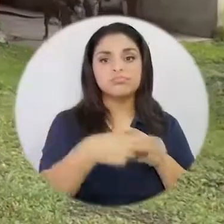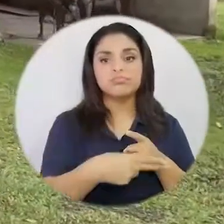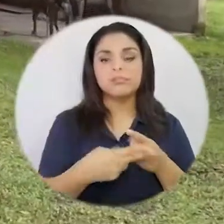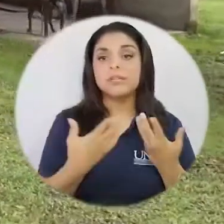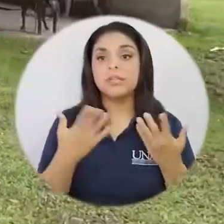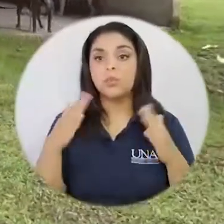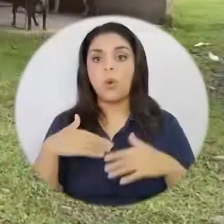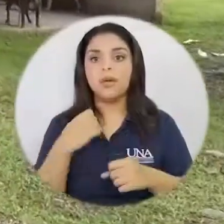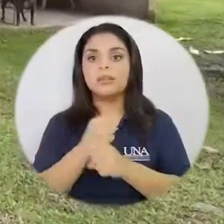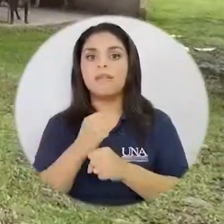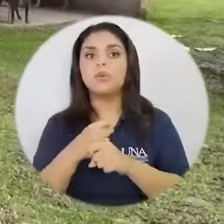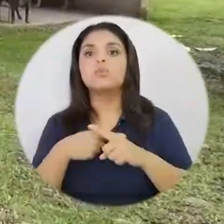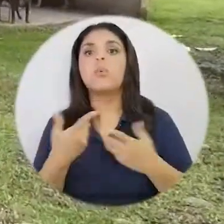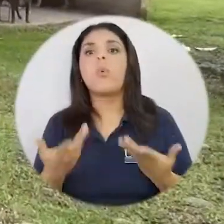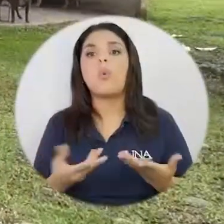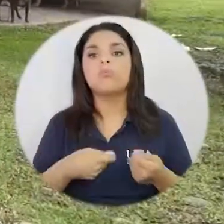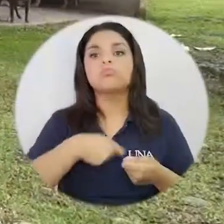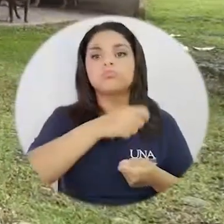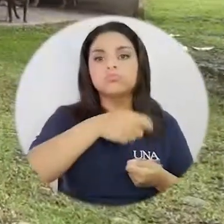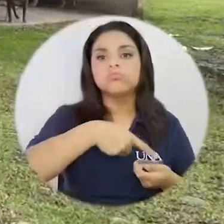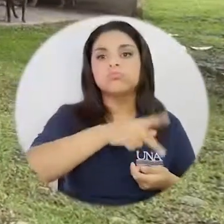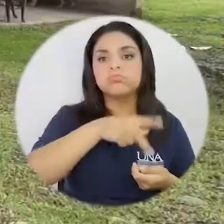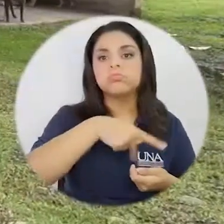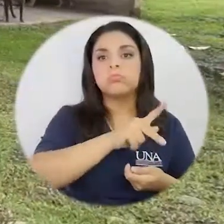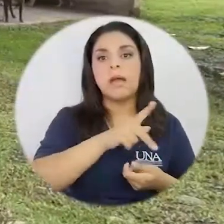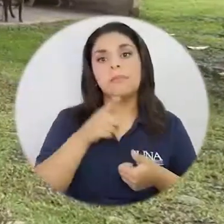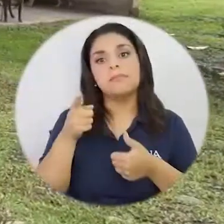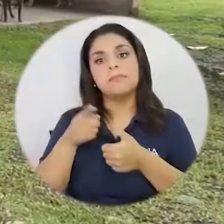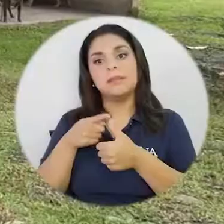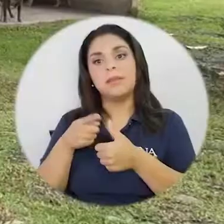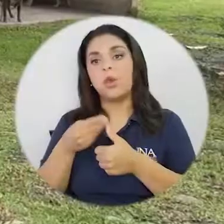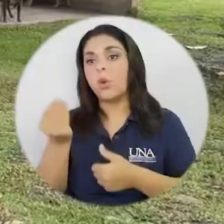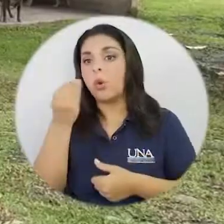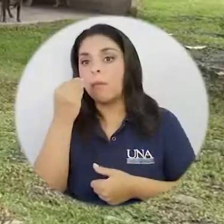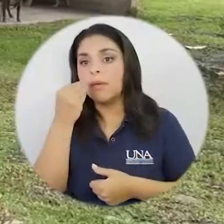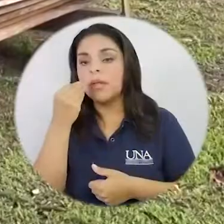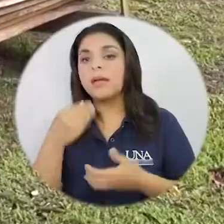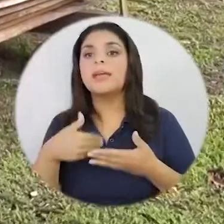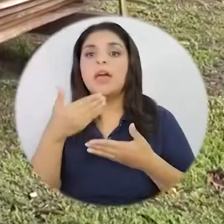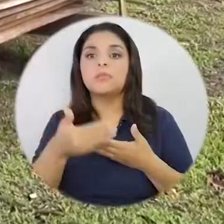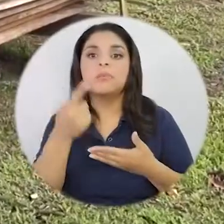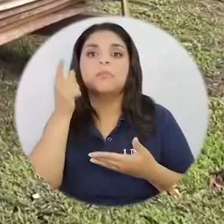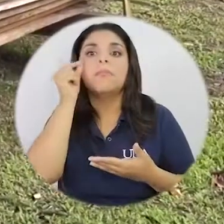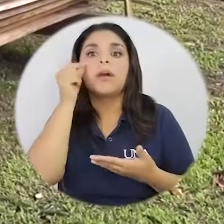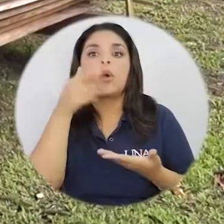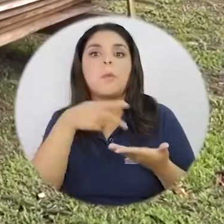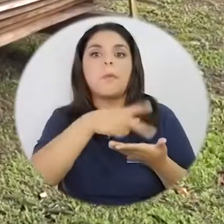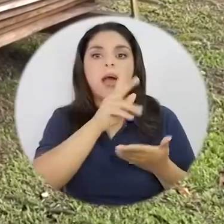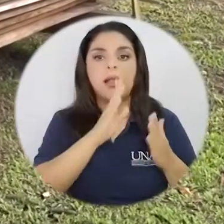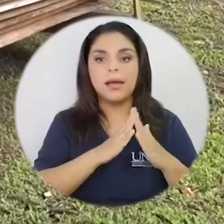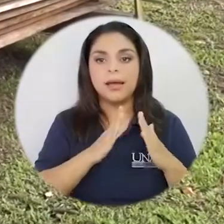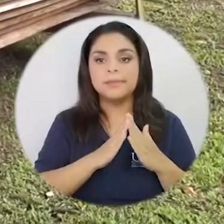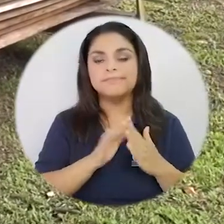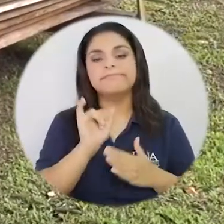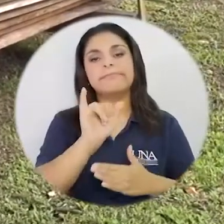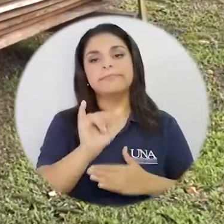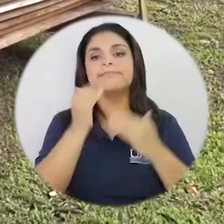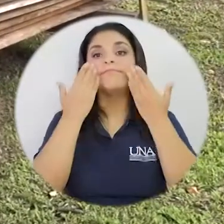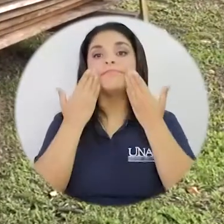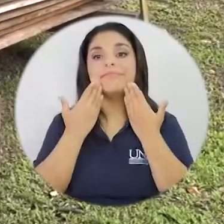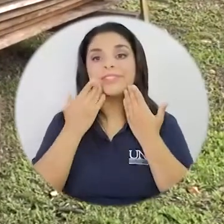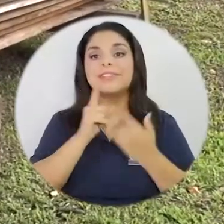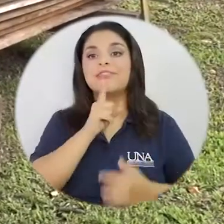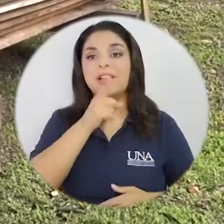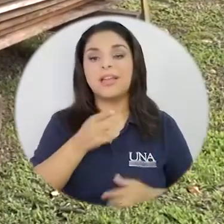trabajo, y al quedarse sin trabajo, bueno, primero tenemos que comer y después tenemos que ver cómo pagamos la casa, y eso es